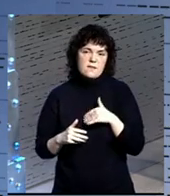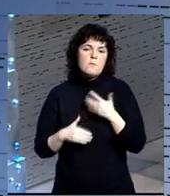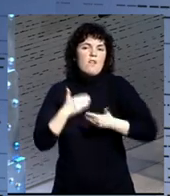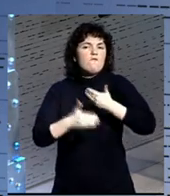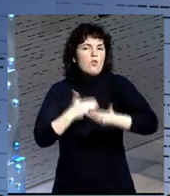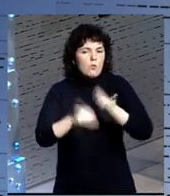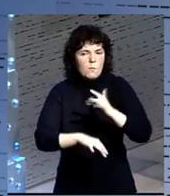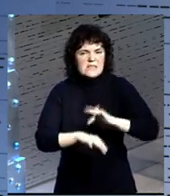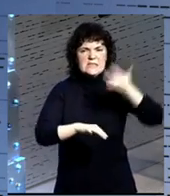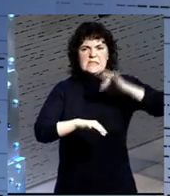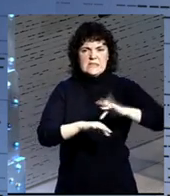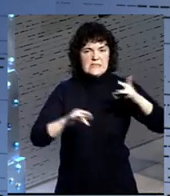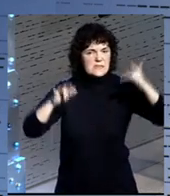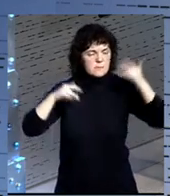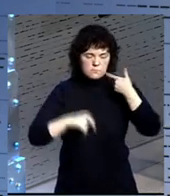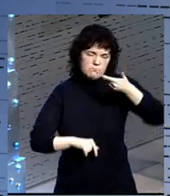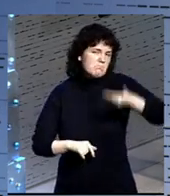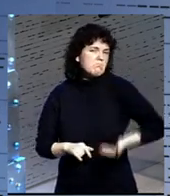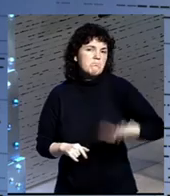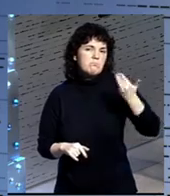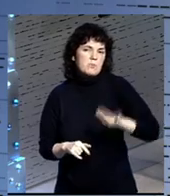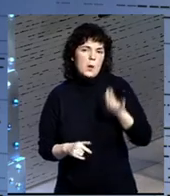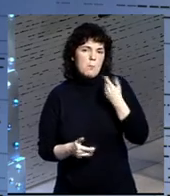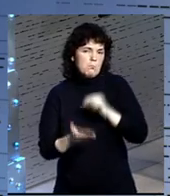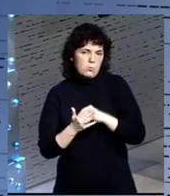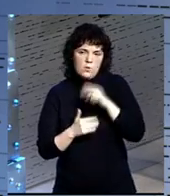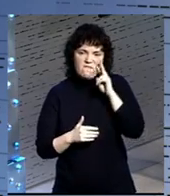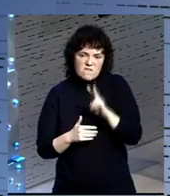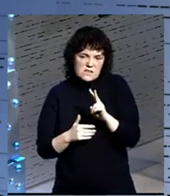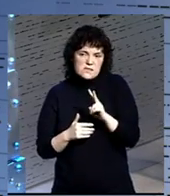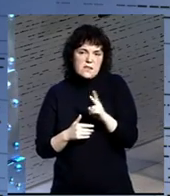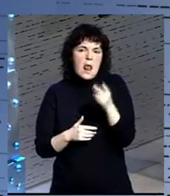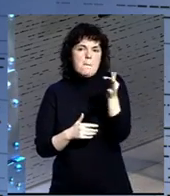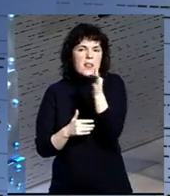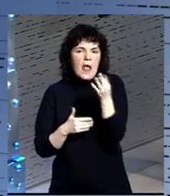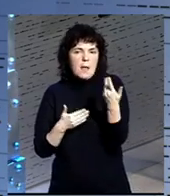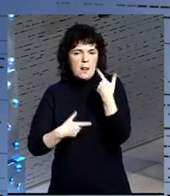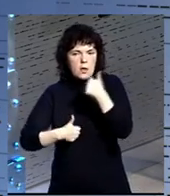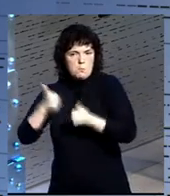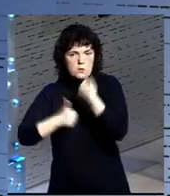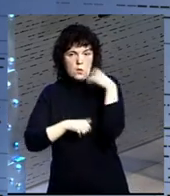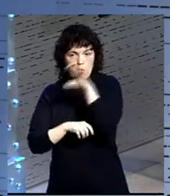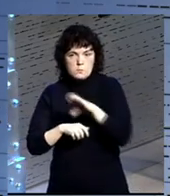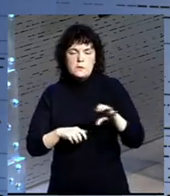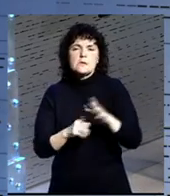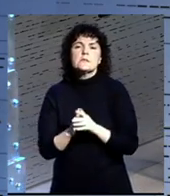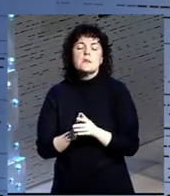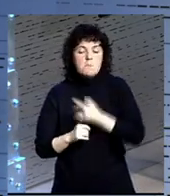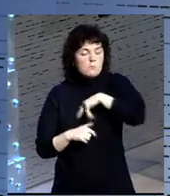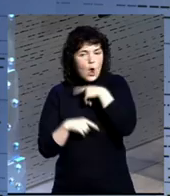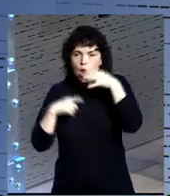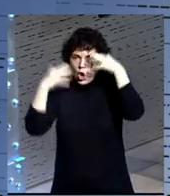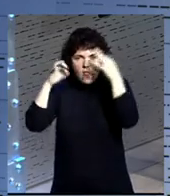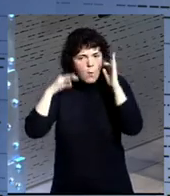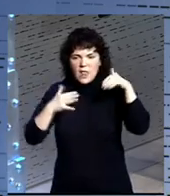más sensible, más importante desde el punto de vista de la ventaja competitiva de las naciones. Pero lo que no habíamos visto